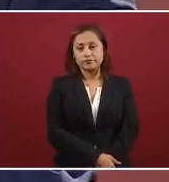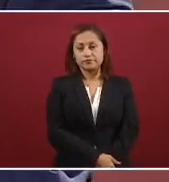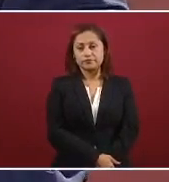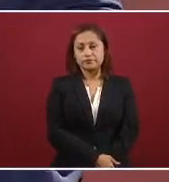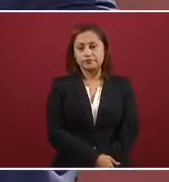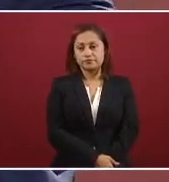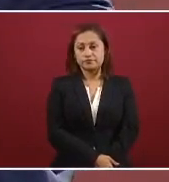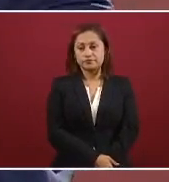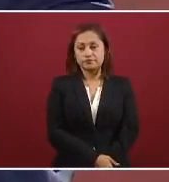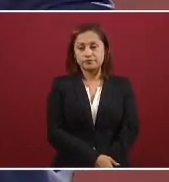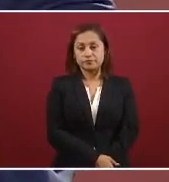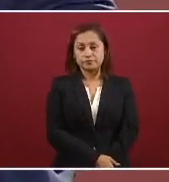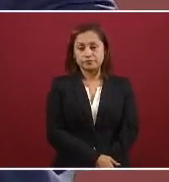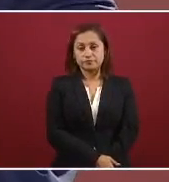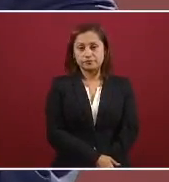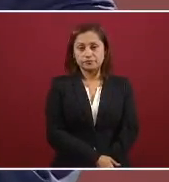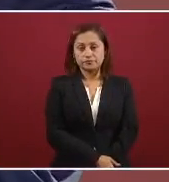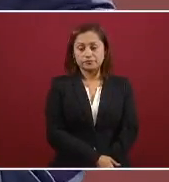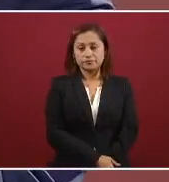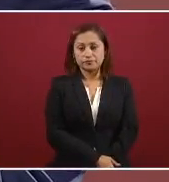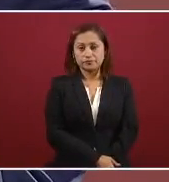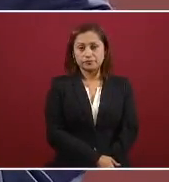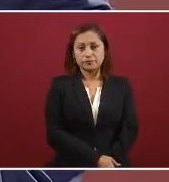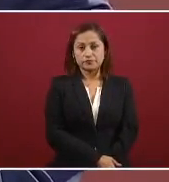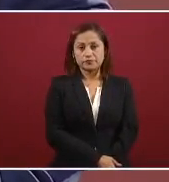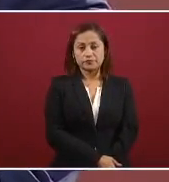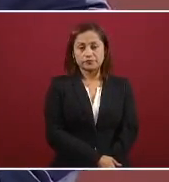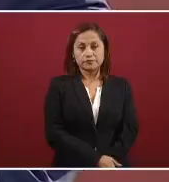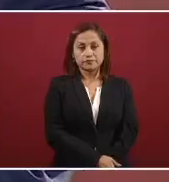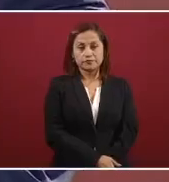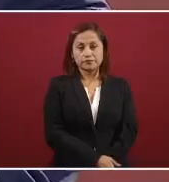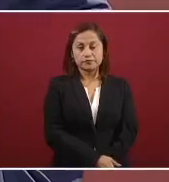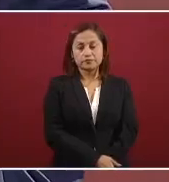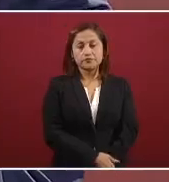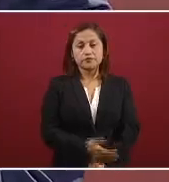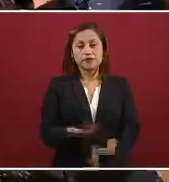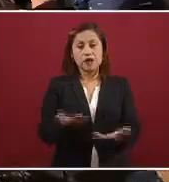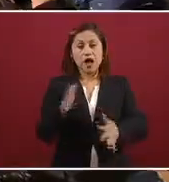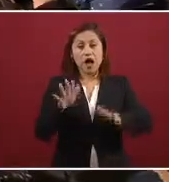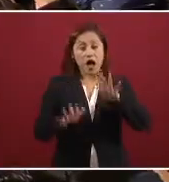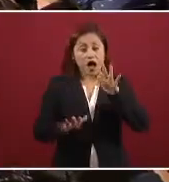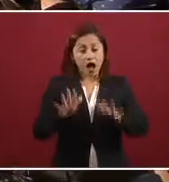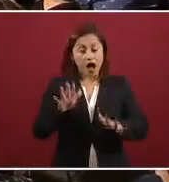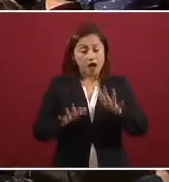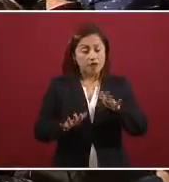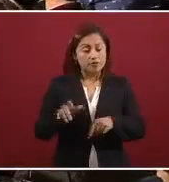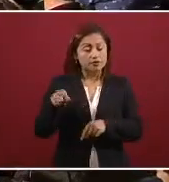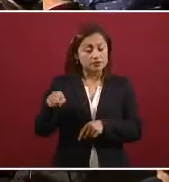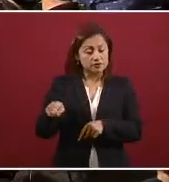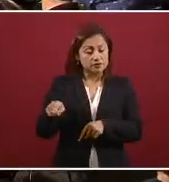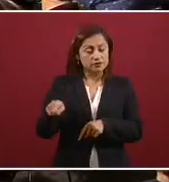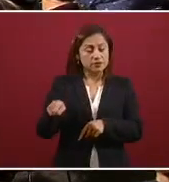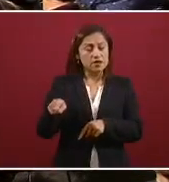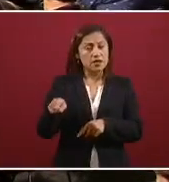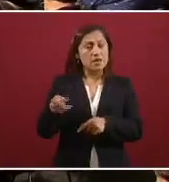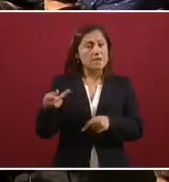se trate de un asunto que pueda